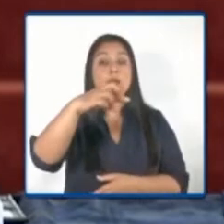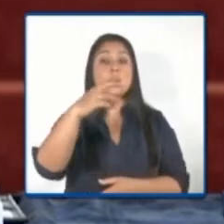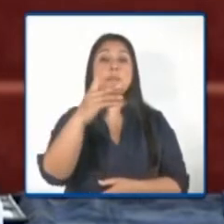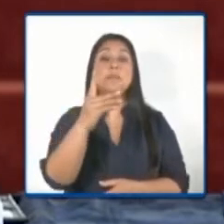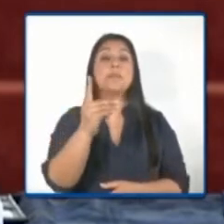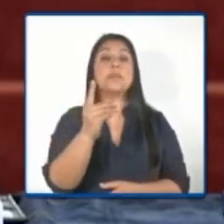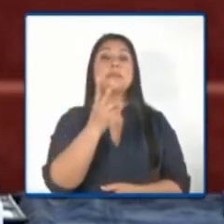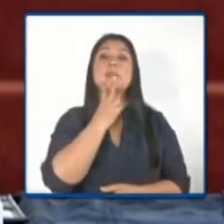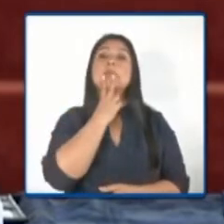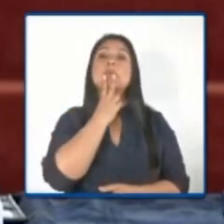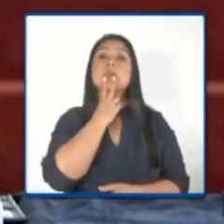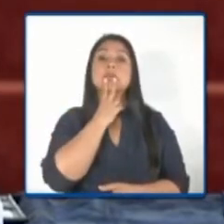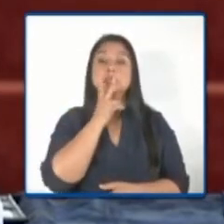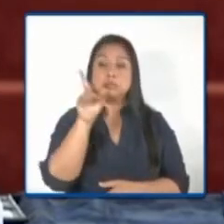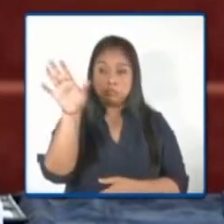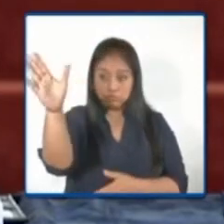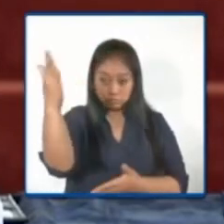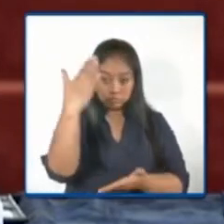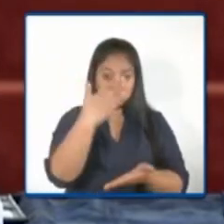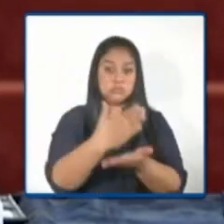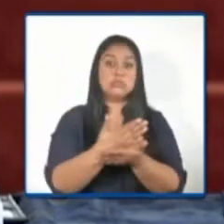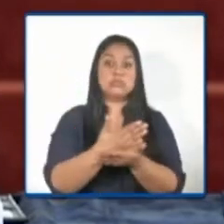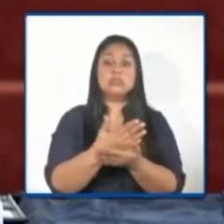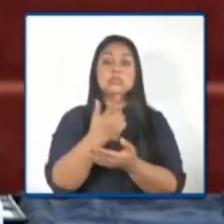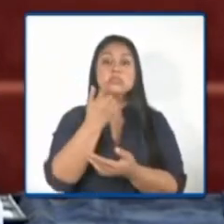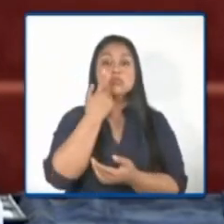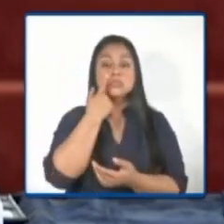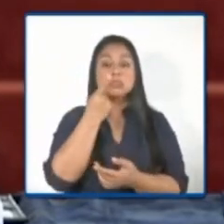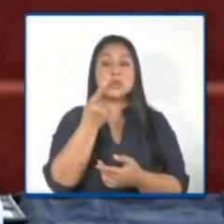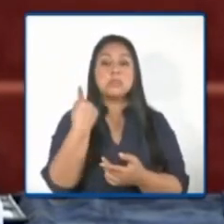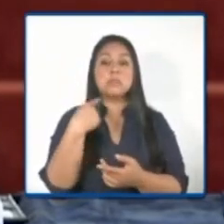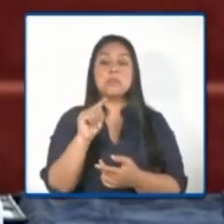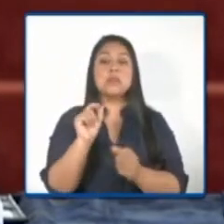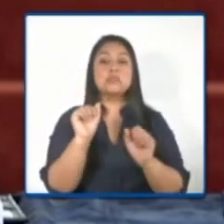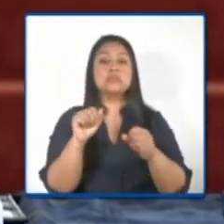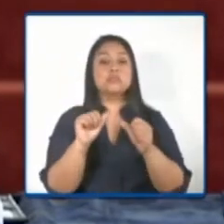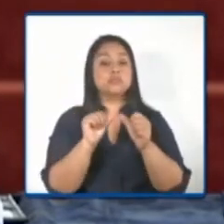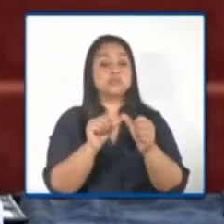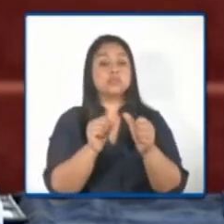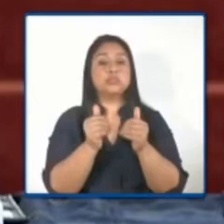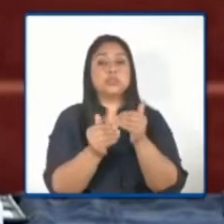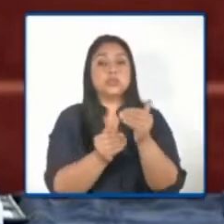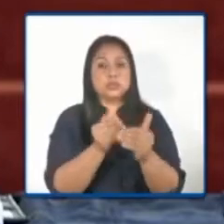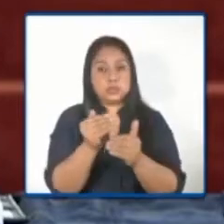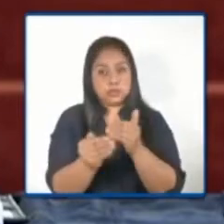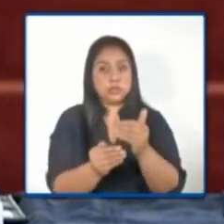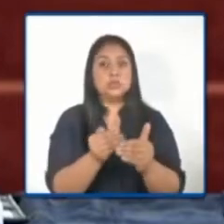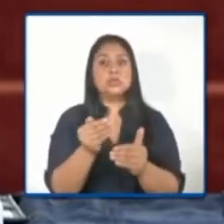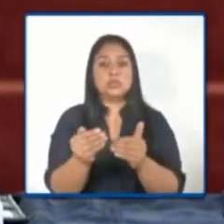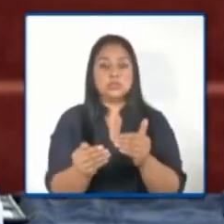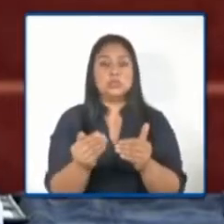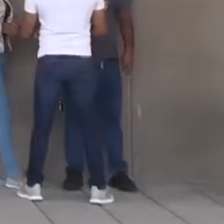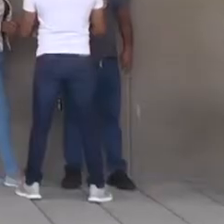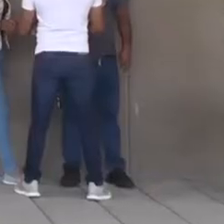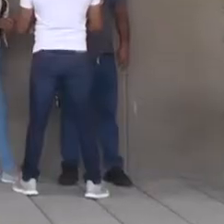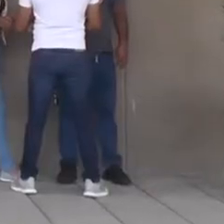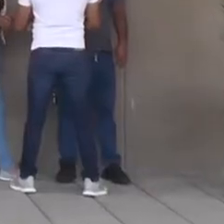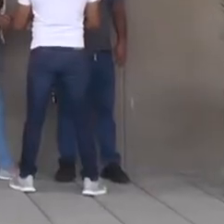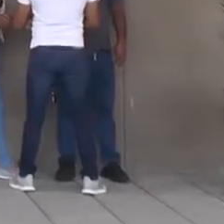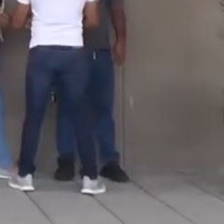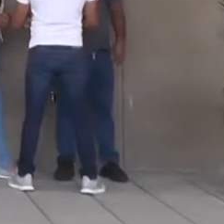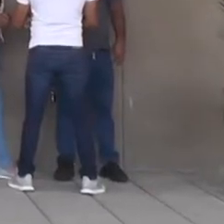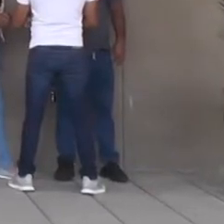se apersone para poder seguir el proceso de la